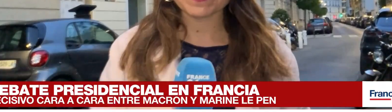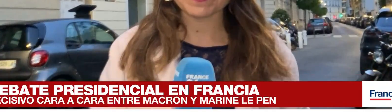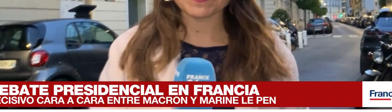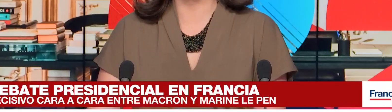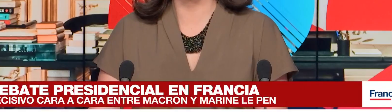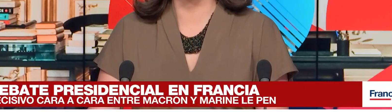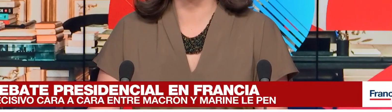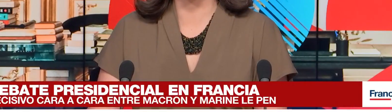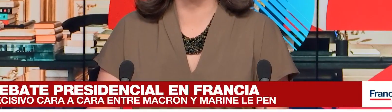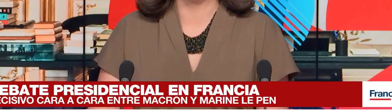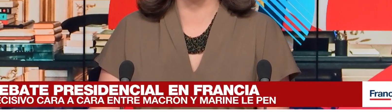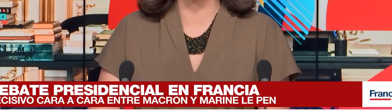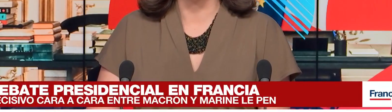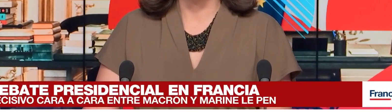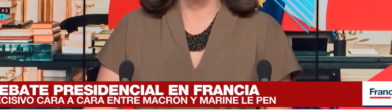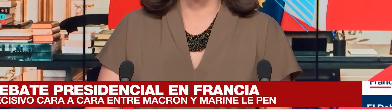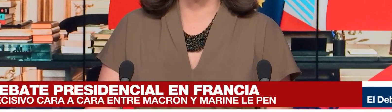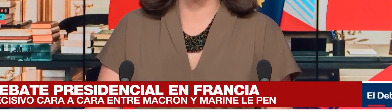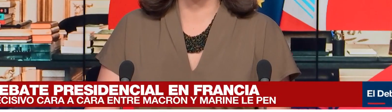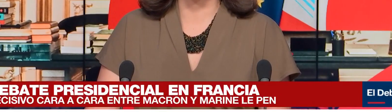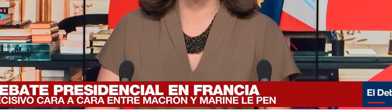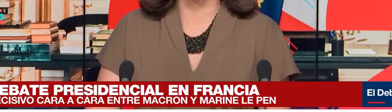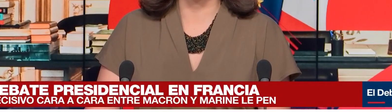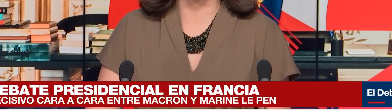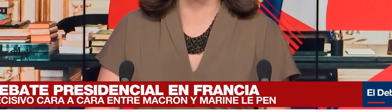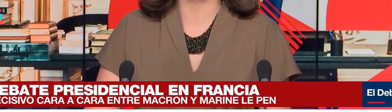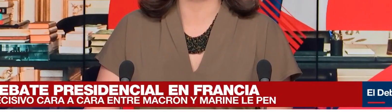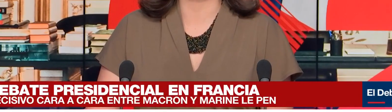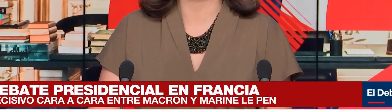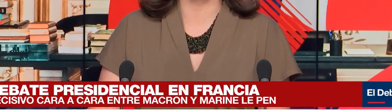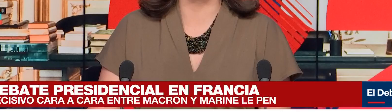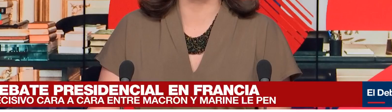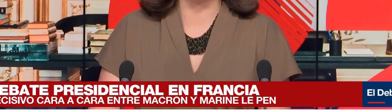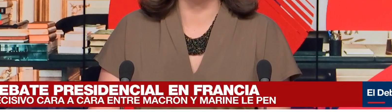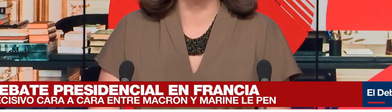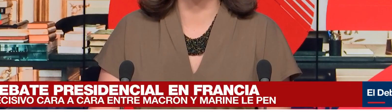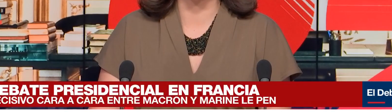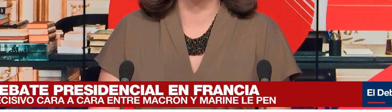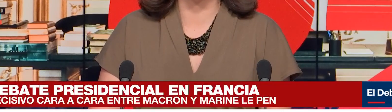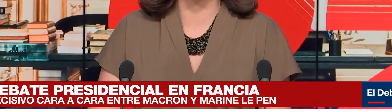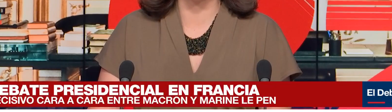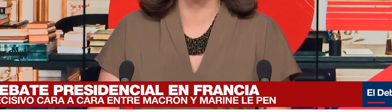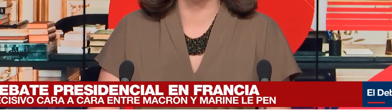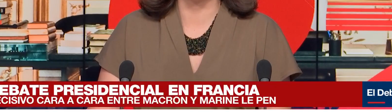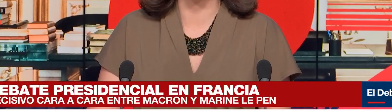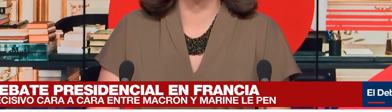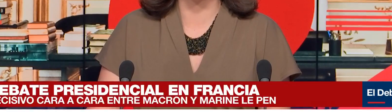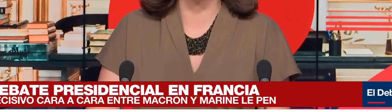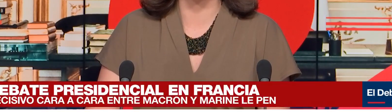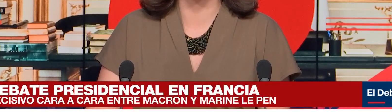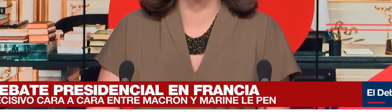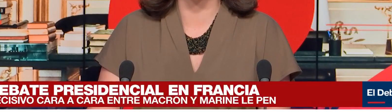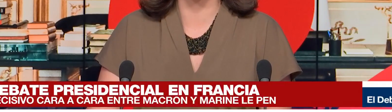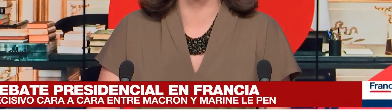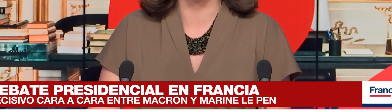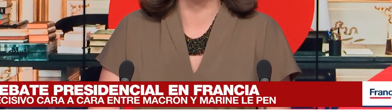Siendo las 9 de la noche en París y las 2 de la tarde en Ciudad de México, Bogotá, Quito y Lima, nos conectamos en directo al debate